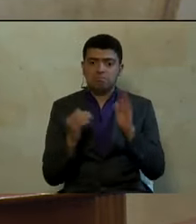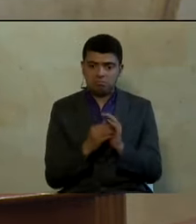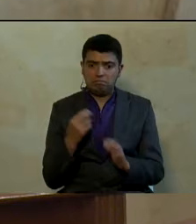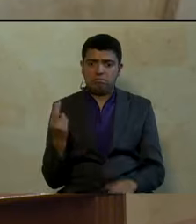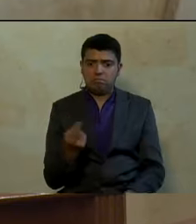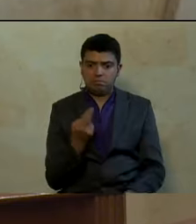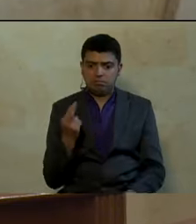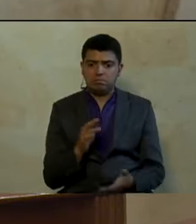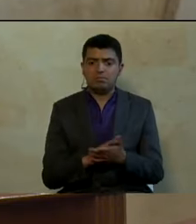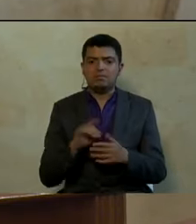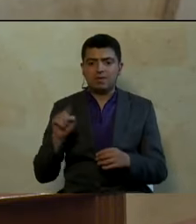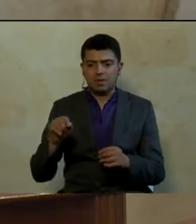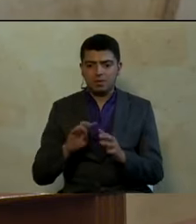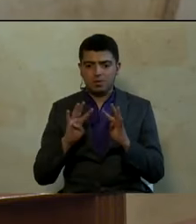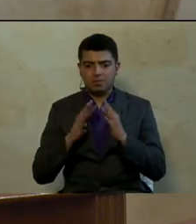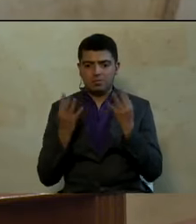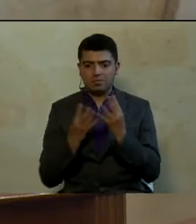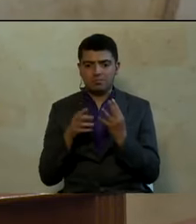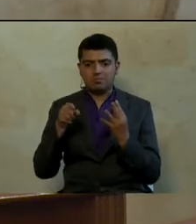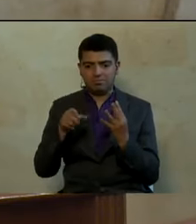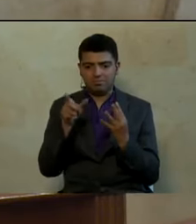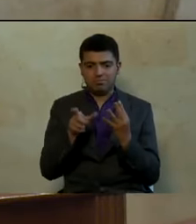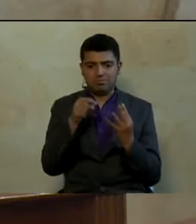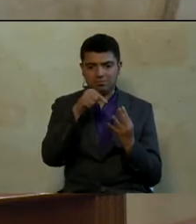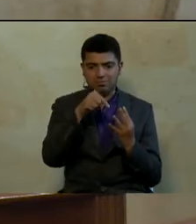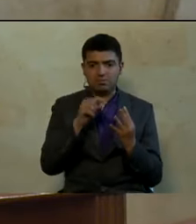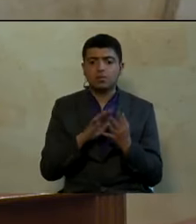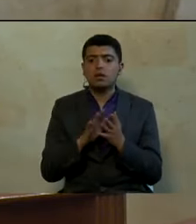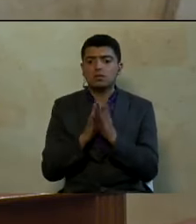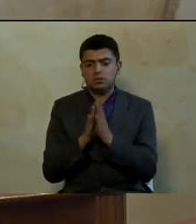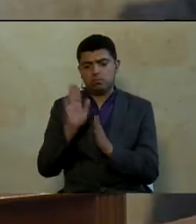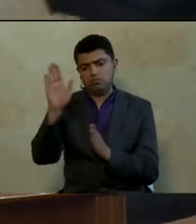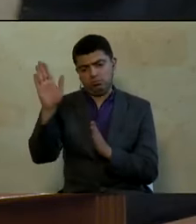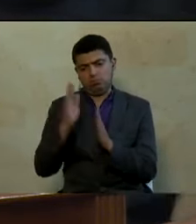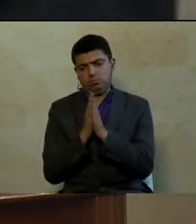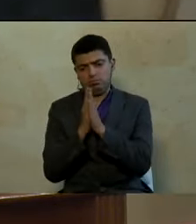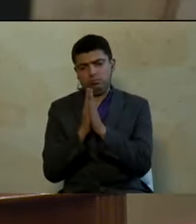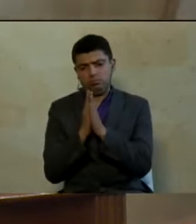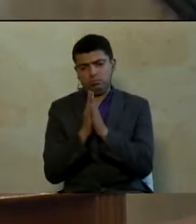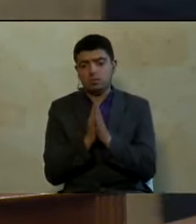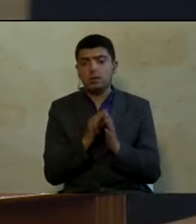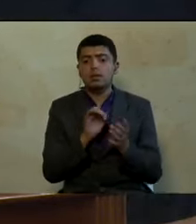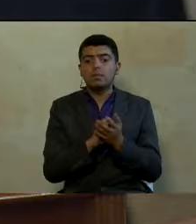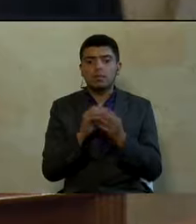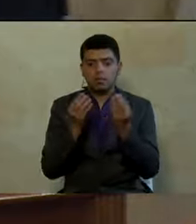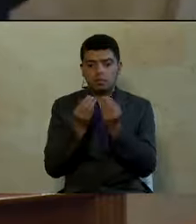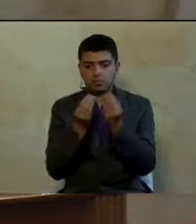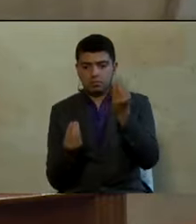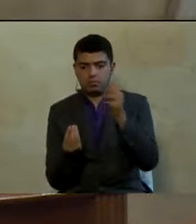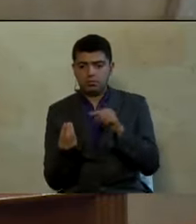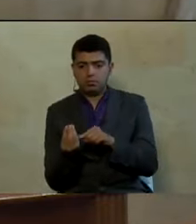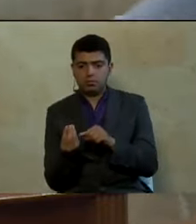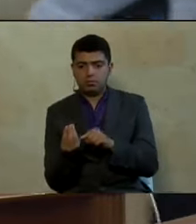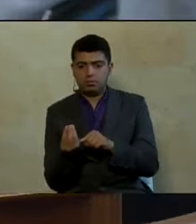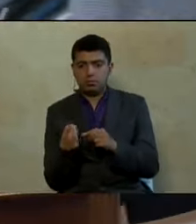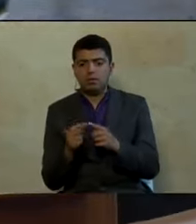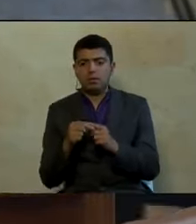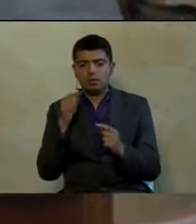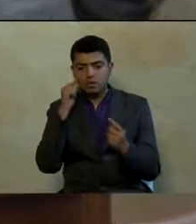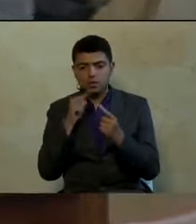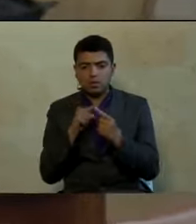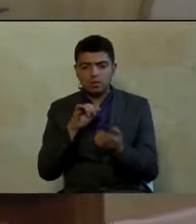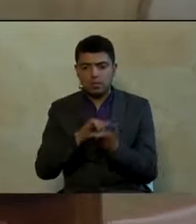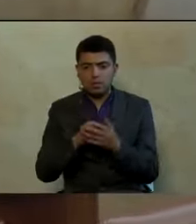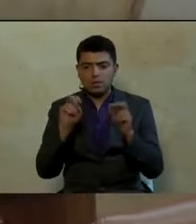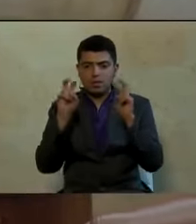congresistas que pertenecen a esas comisiones pidieron el favor de que se nombrara una subcomisión para efectos de que ese tema se